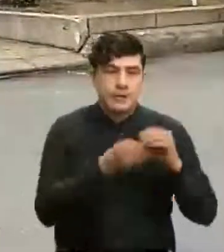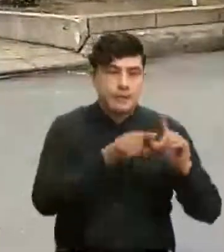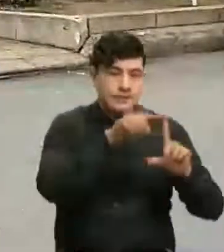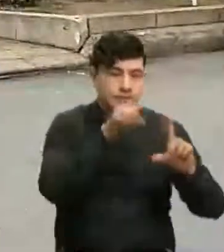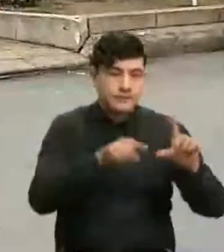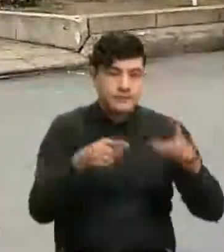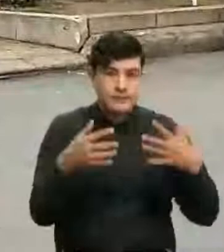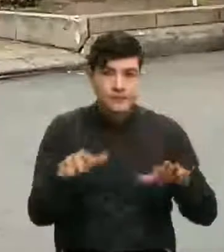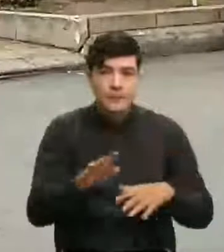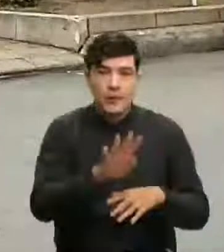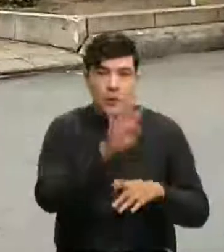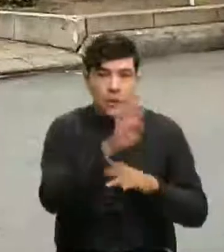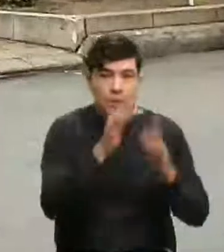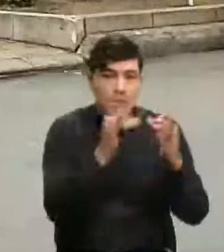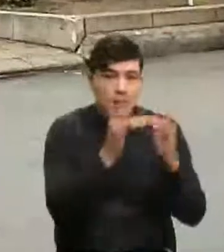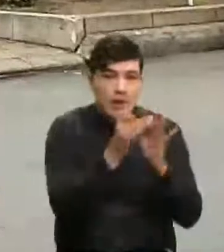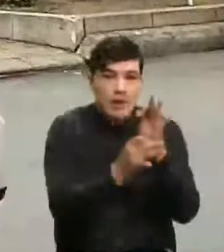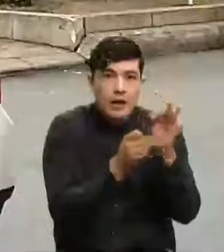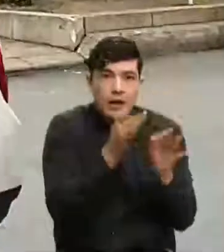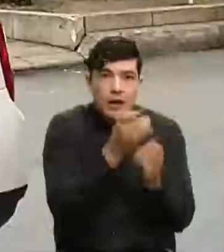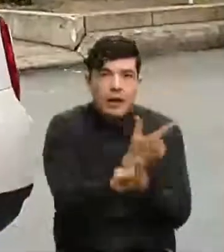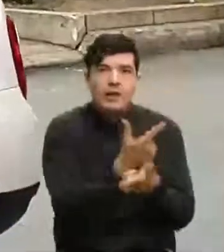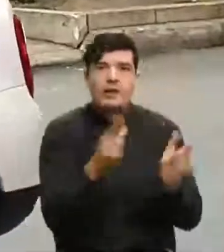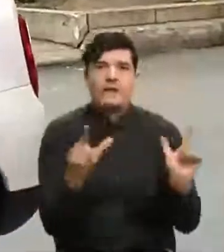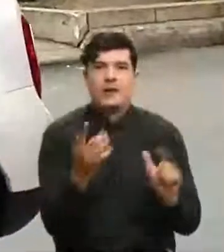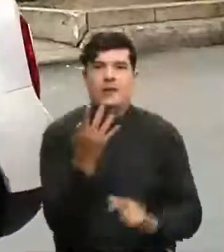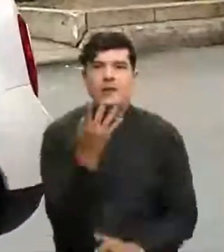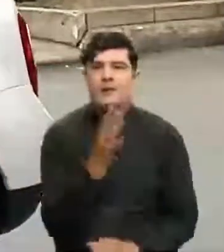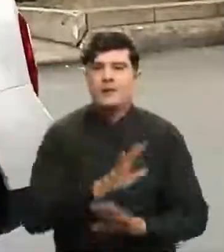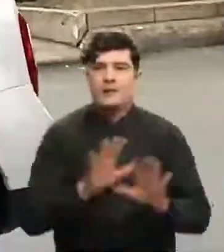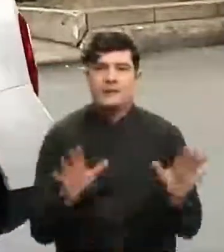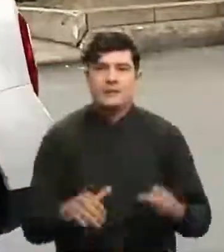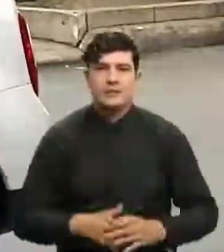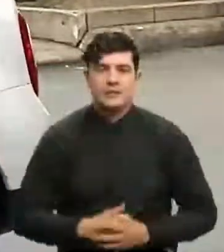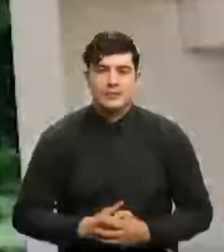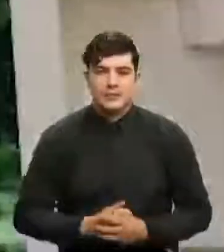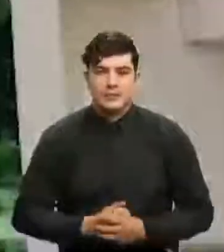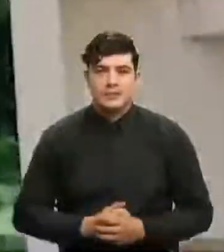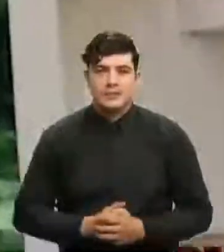solo hay 4 camas UCI disponibles.